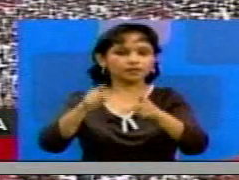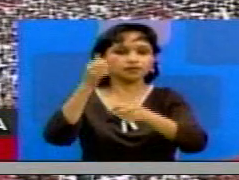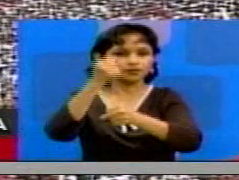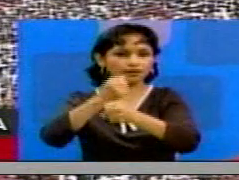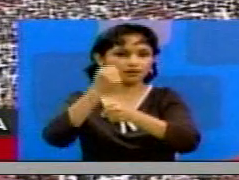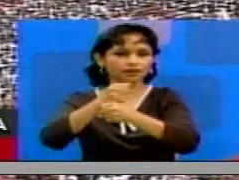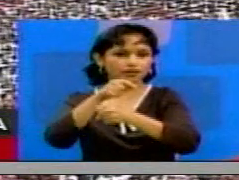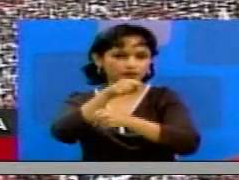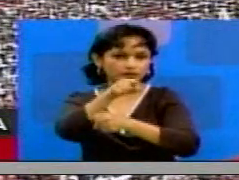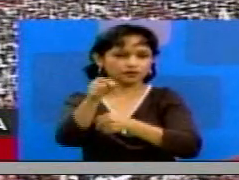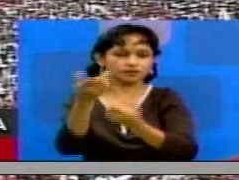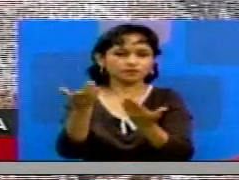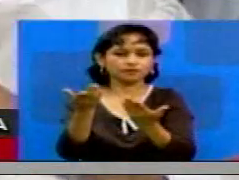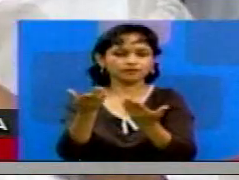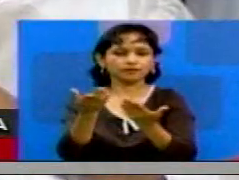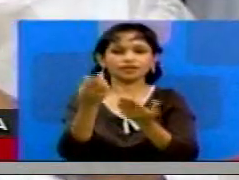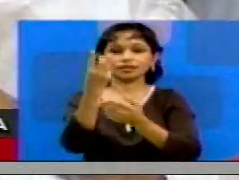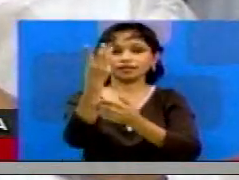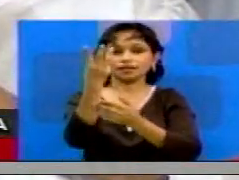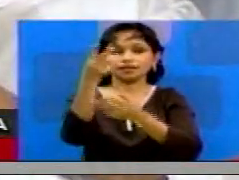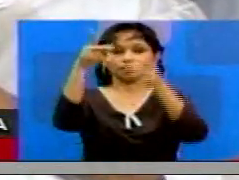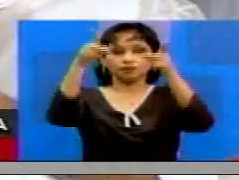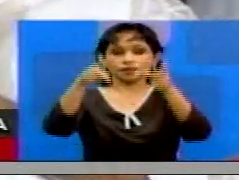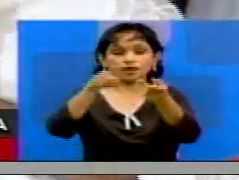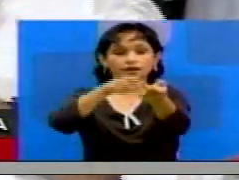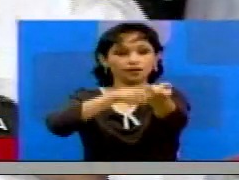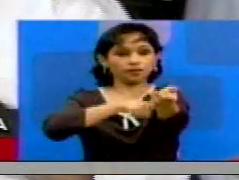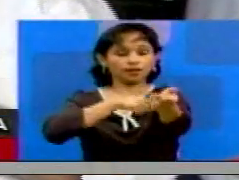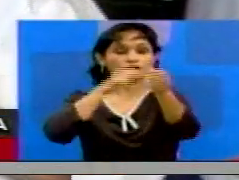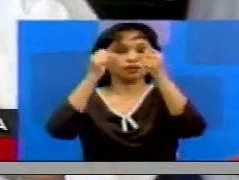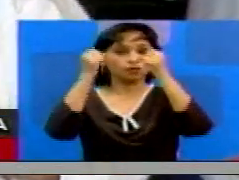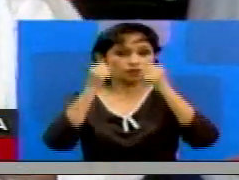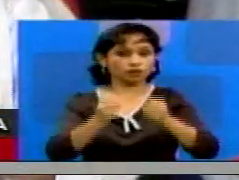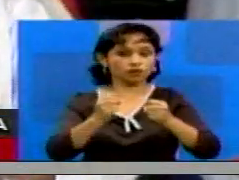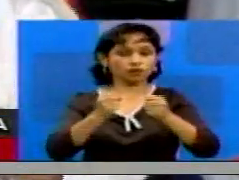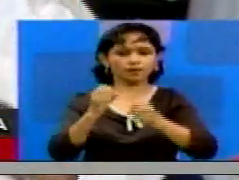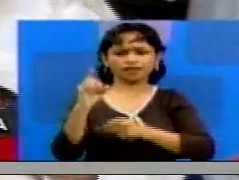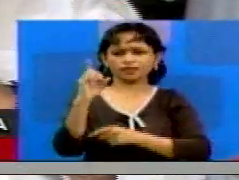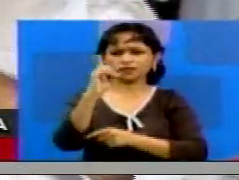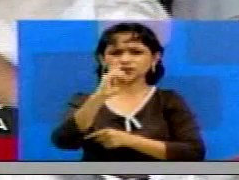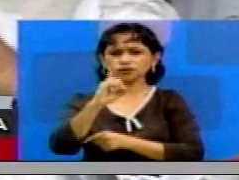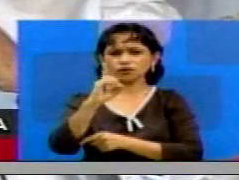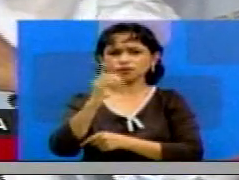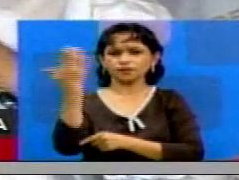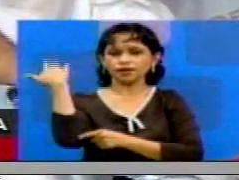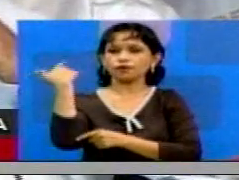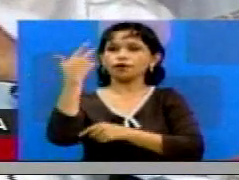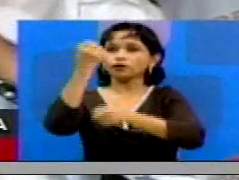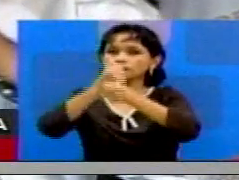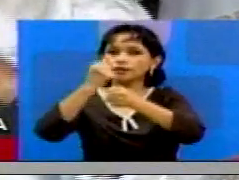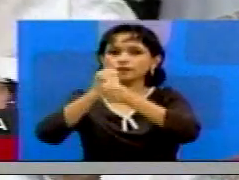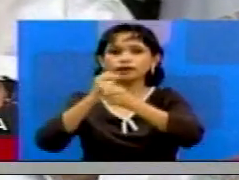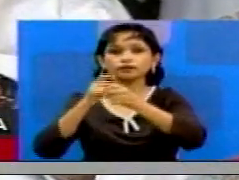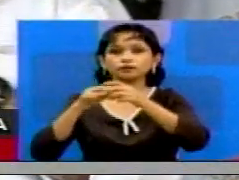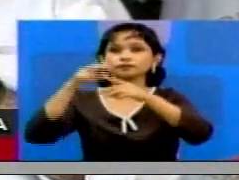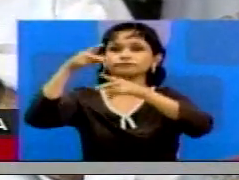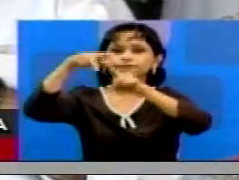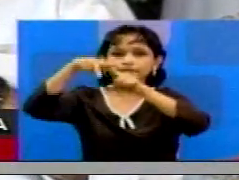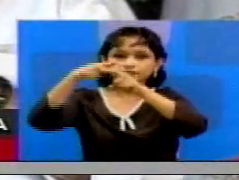Los trabajadores. Entonces, estos tres hermanos, el día domingo, cuando están restableciendo la